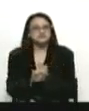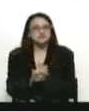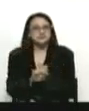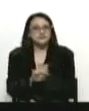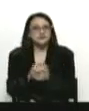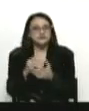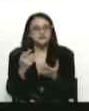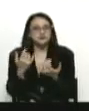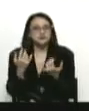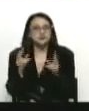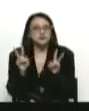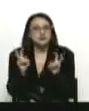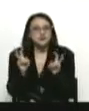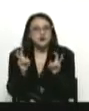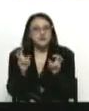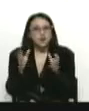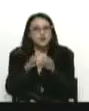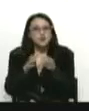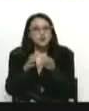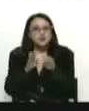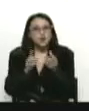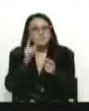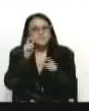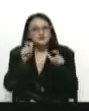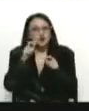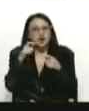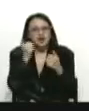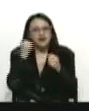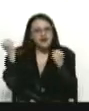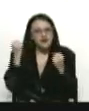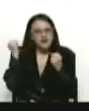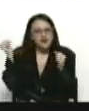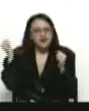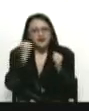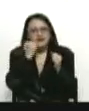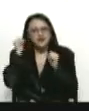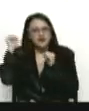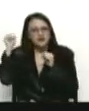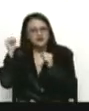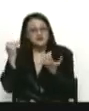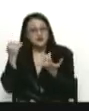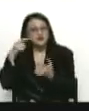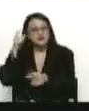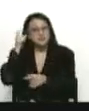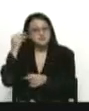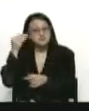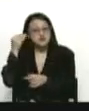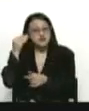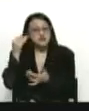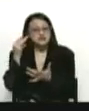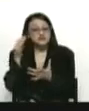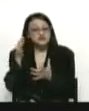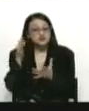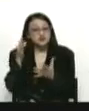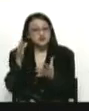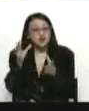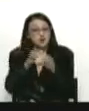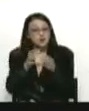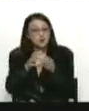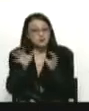ola progresista, la segunda ola. De verdad. Creo que el agotamiento del neoliberalismo